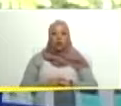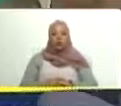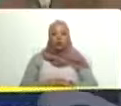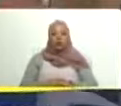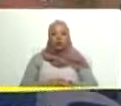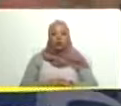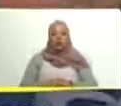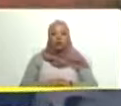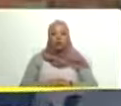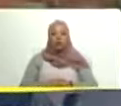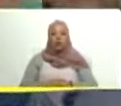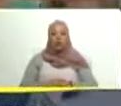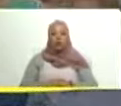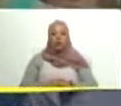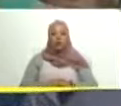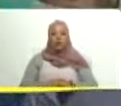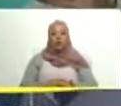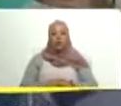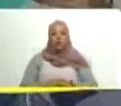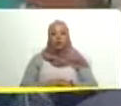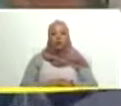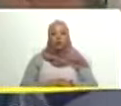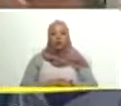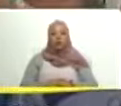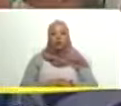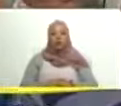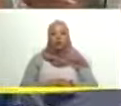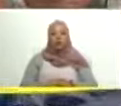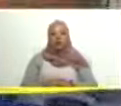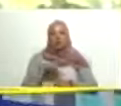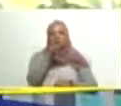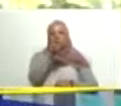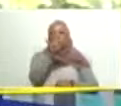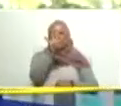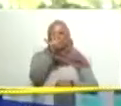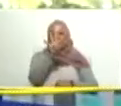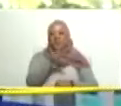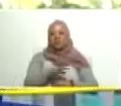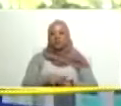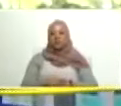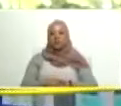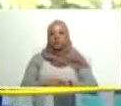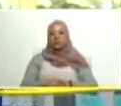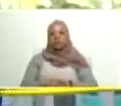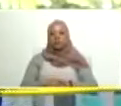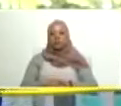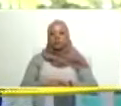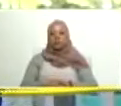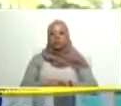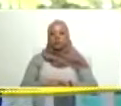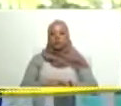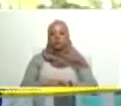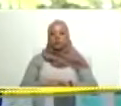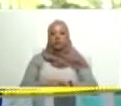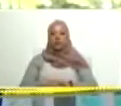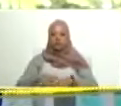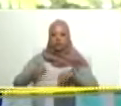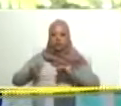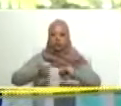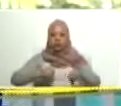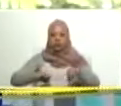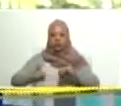Número 24. el movimiento de mineros y